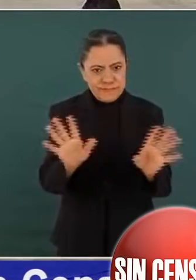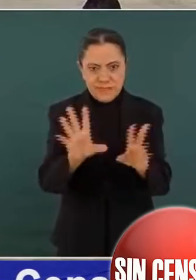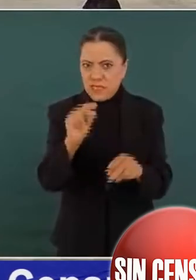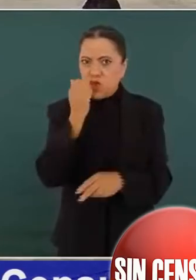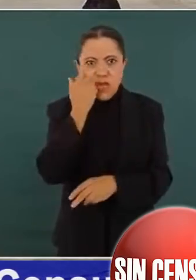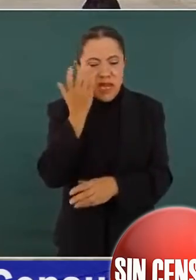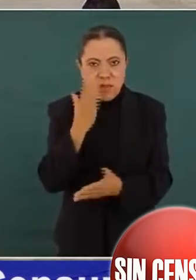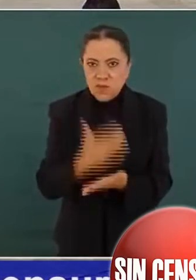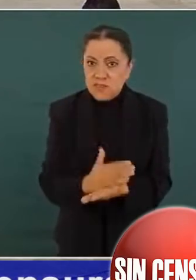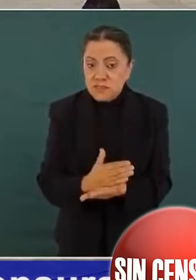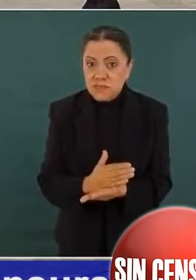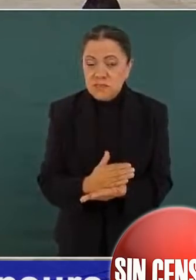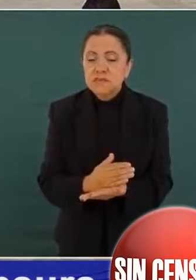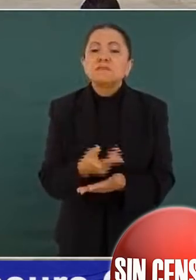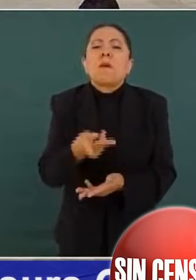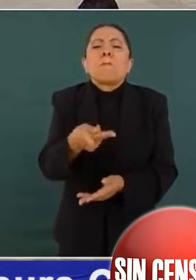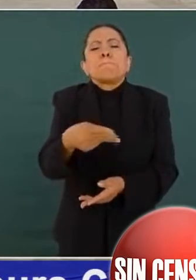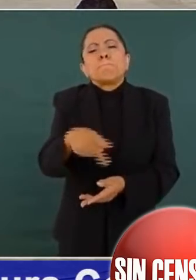Pero no significa